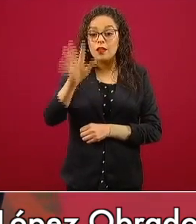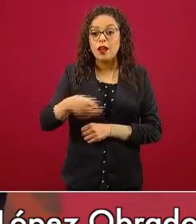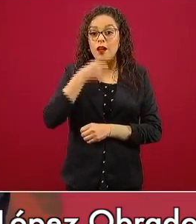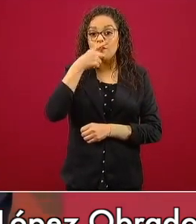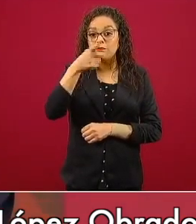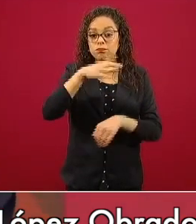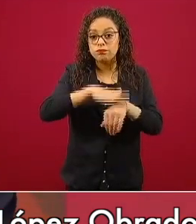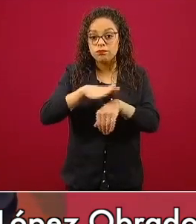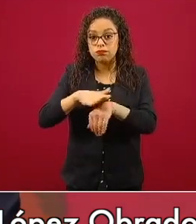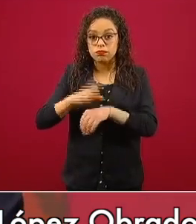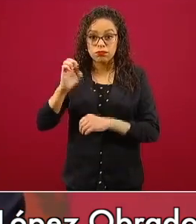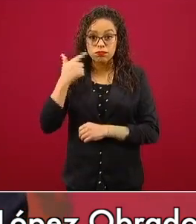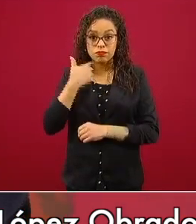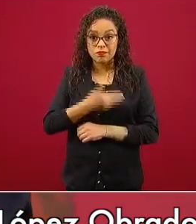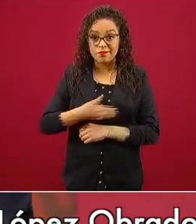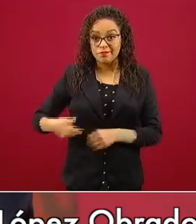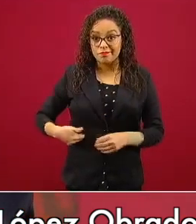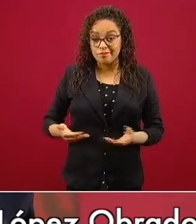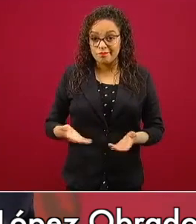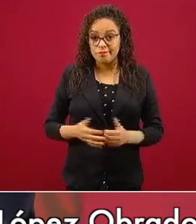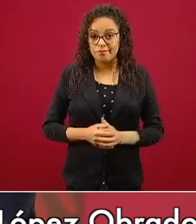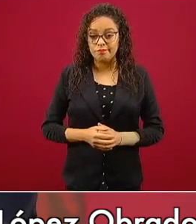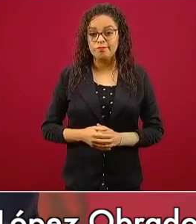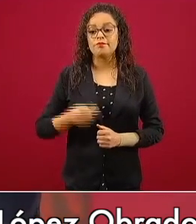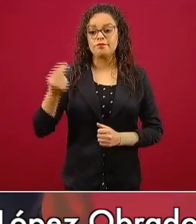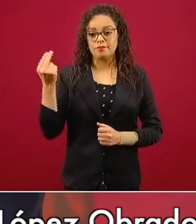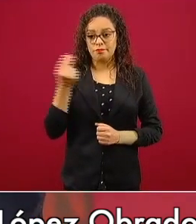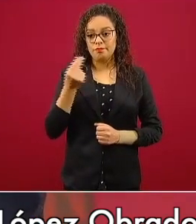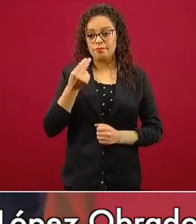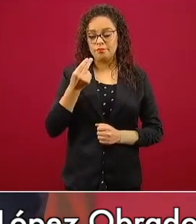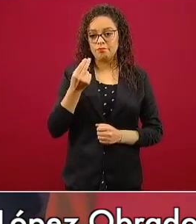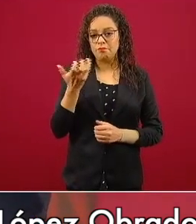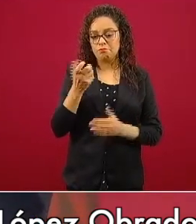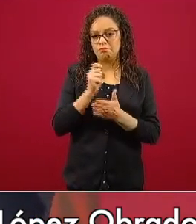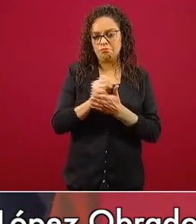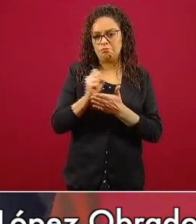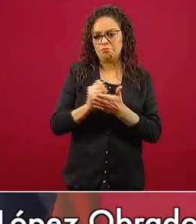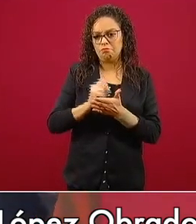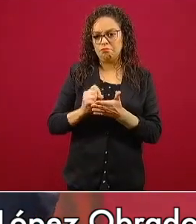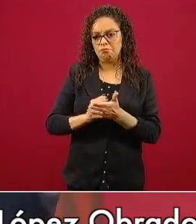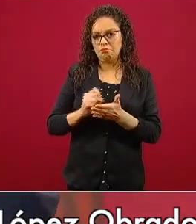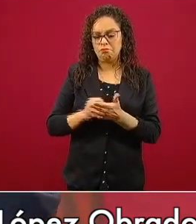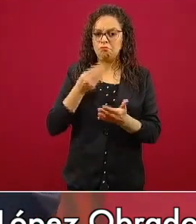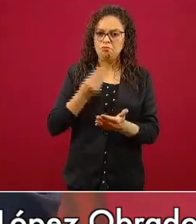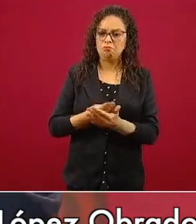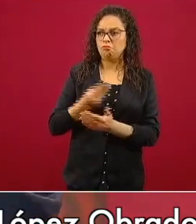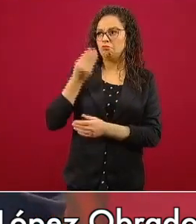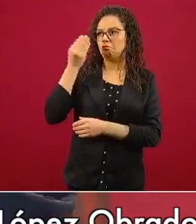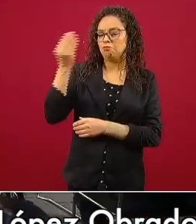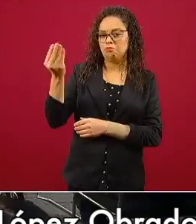expresidente. Pues vamos a mandar una nota diplomática al gobierno de Estados Unidos.